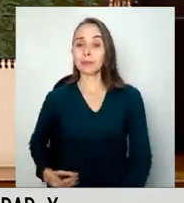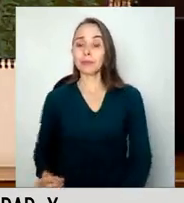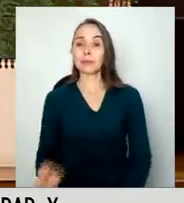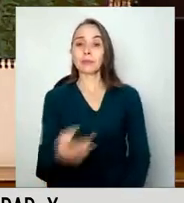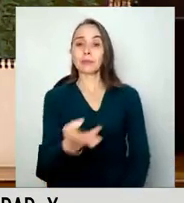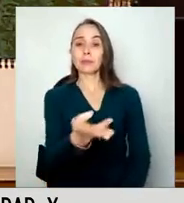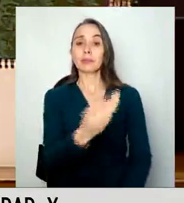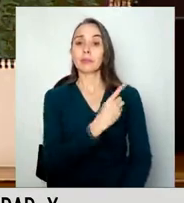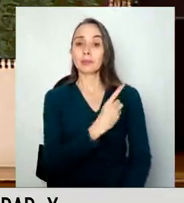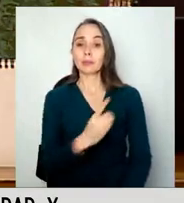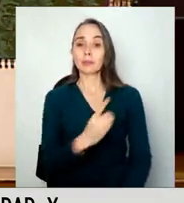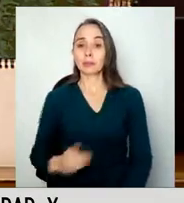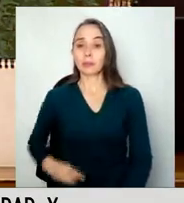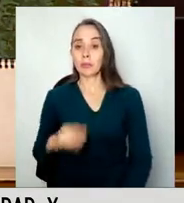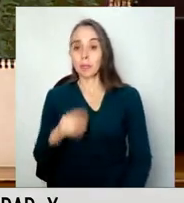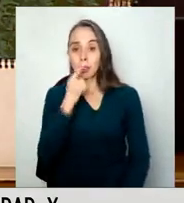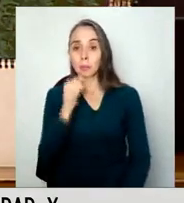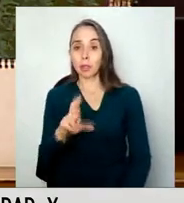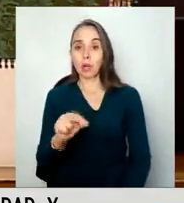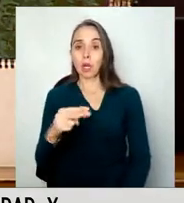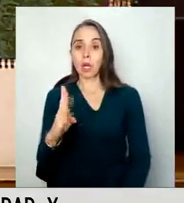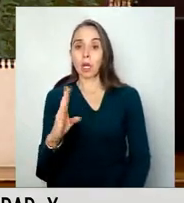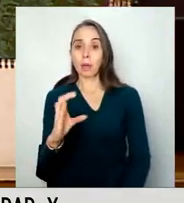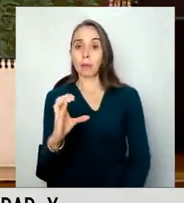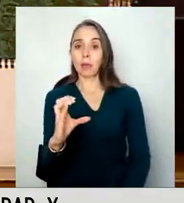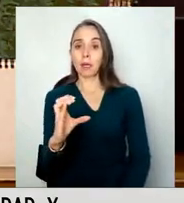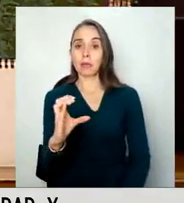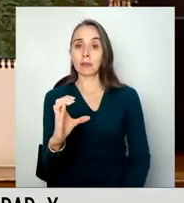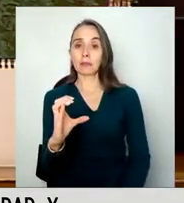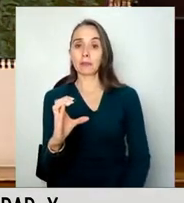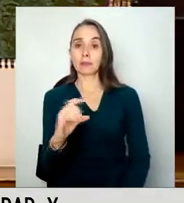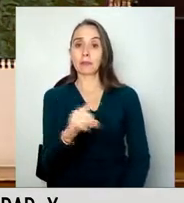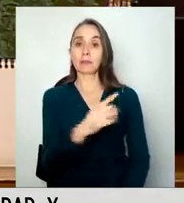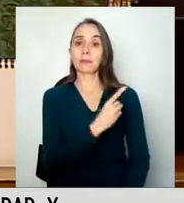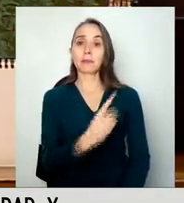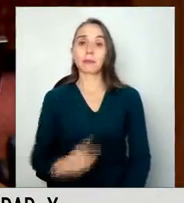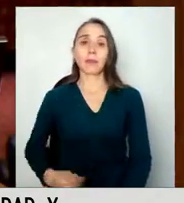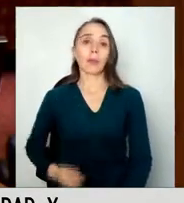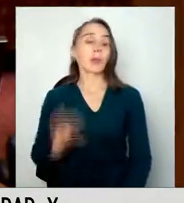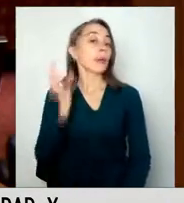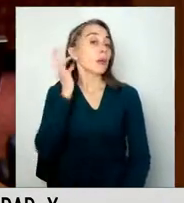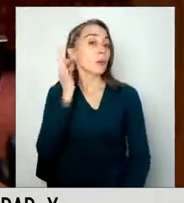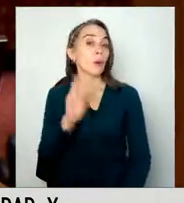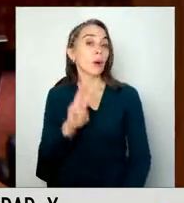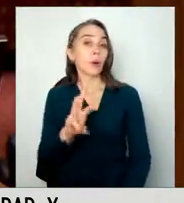diputado Jorge y a continuación a la diputada flor weiss